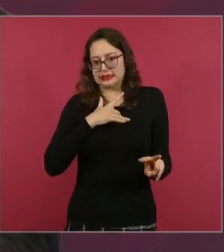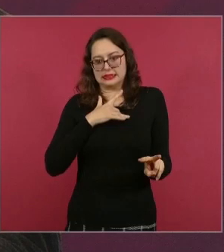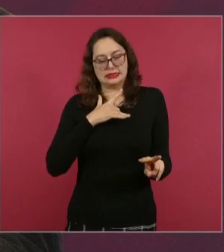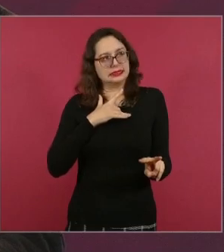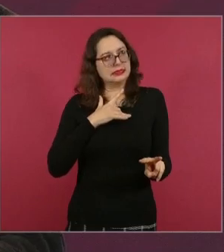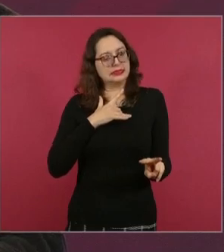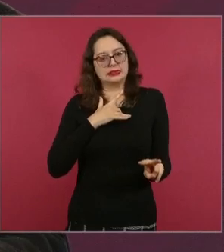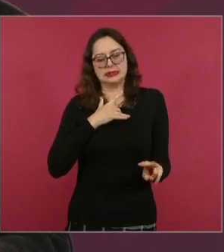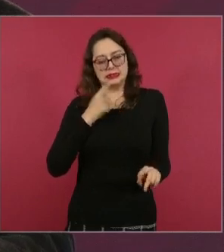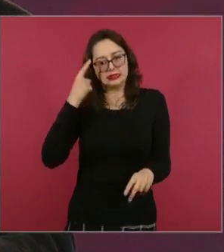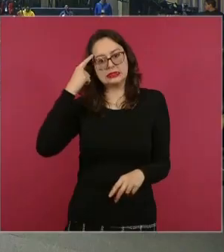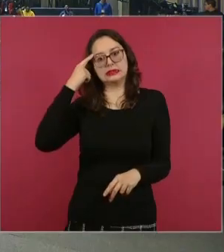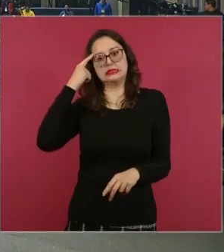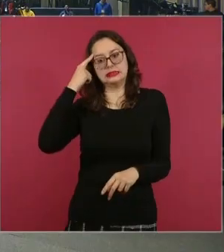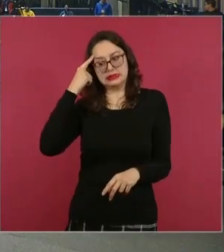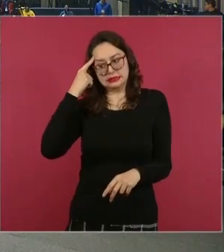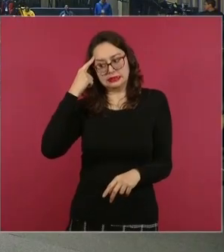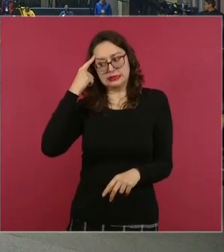el